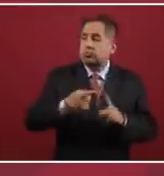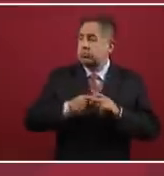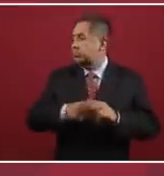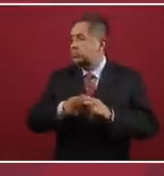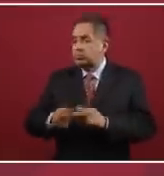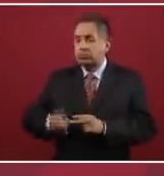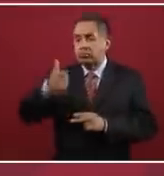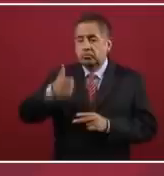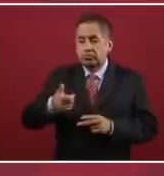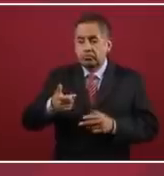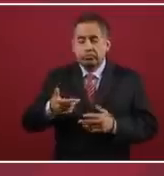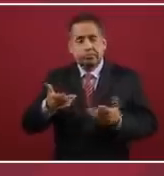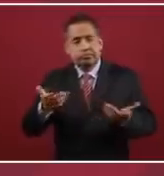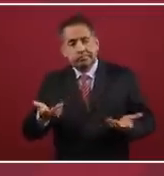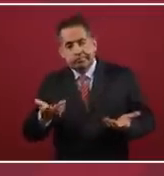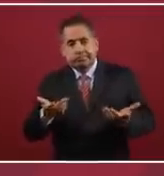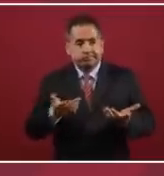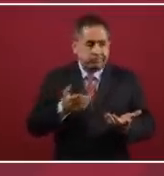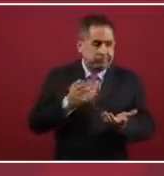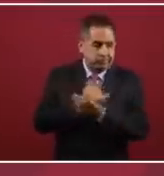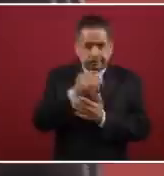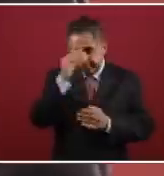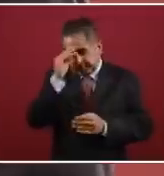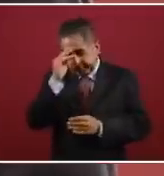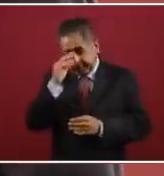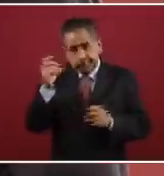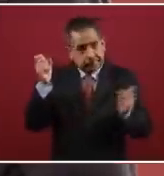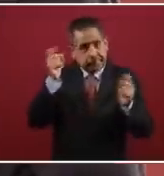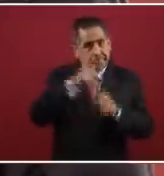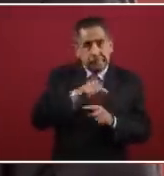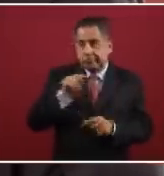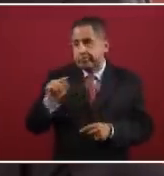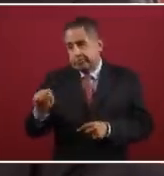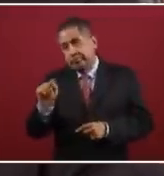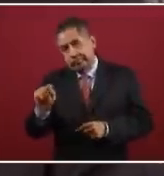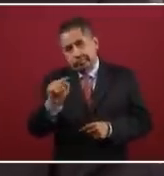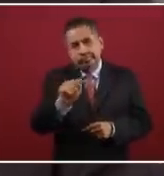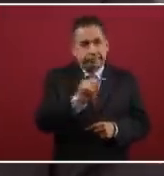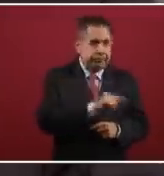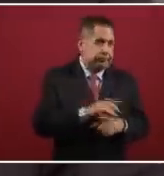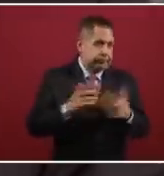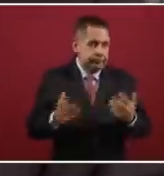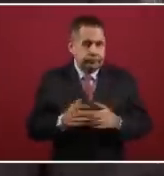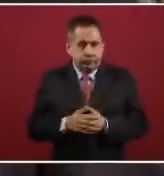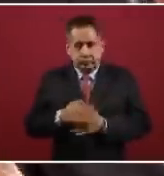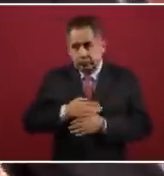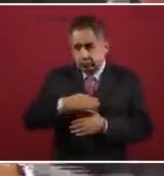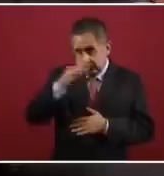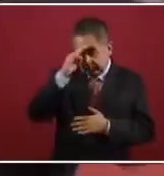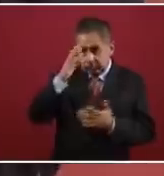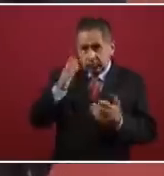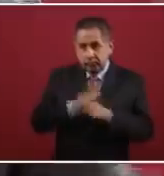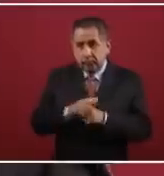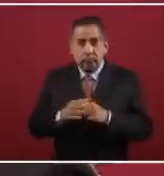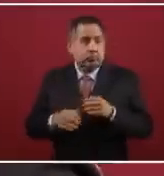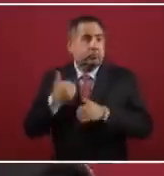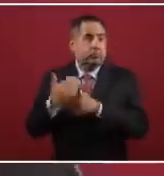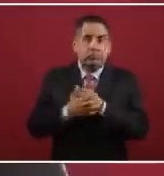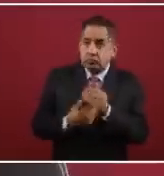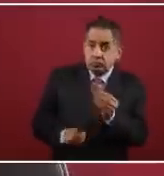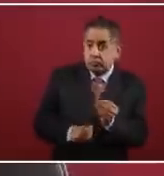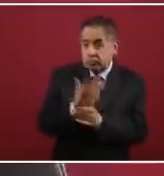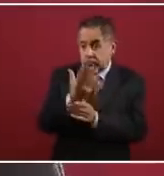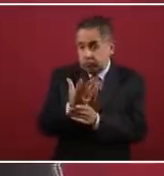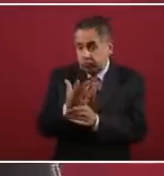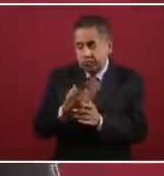para terminarlos. Es muy difícil estar pensando en nuevos hospitales.